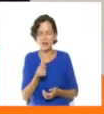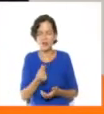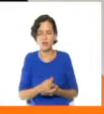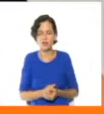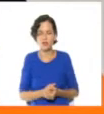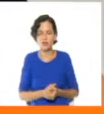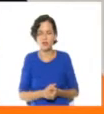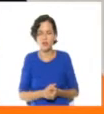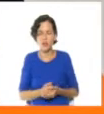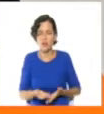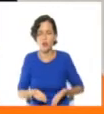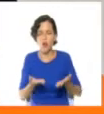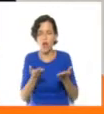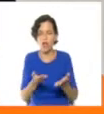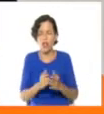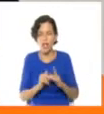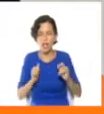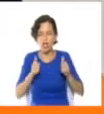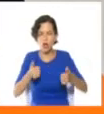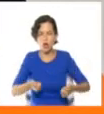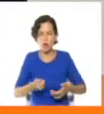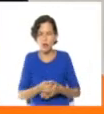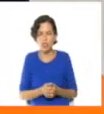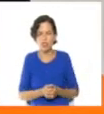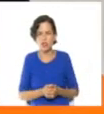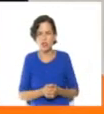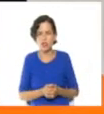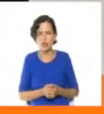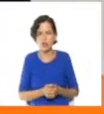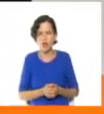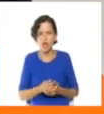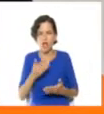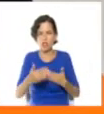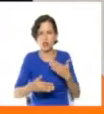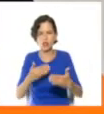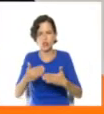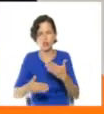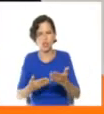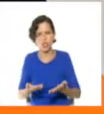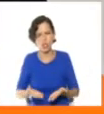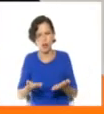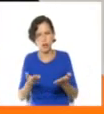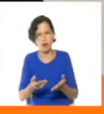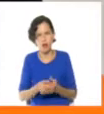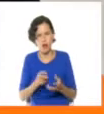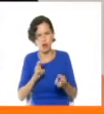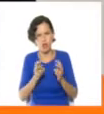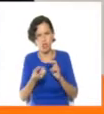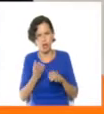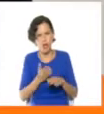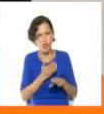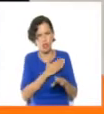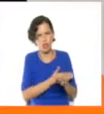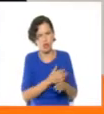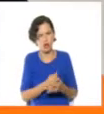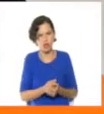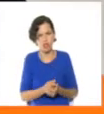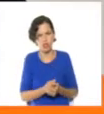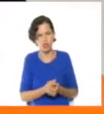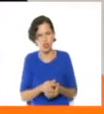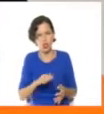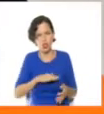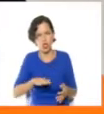preámbulo, vamos a dar el comienzo a esta continuidad que le vamos a dar a los temas anteriores, donde